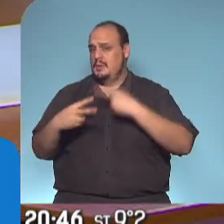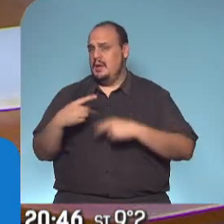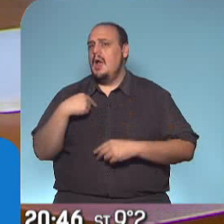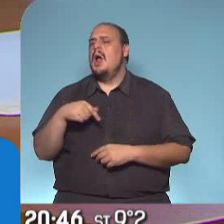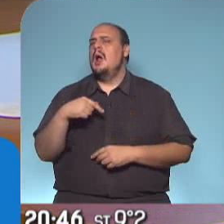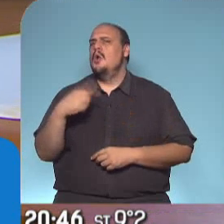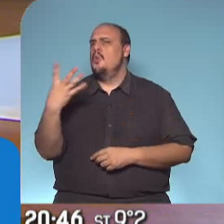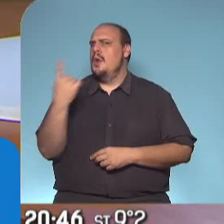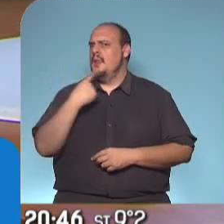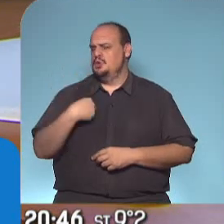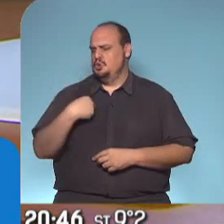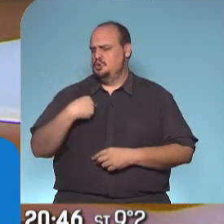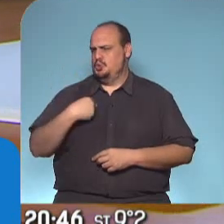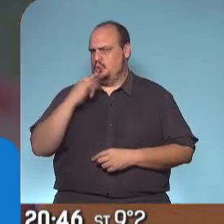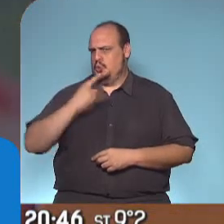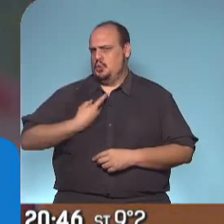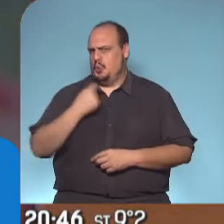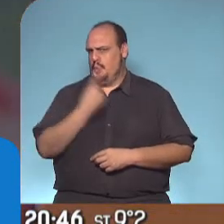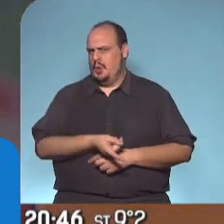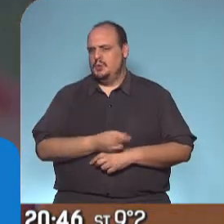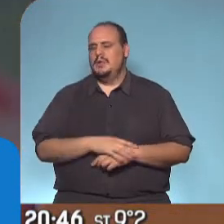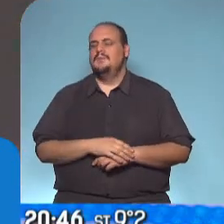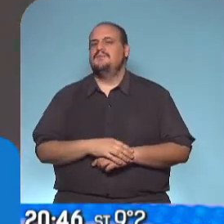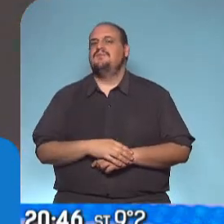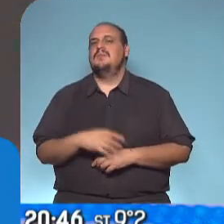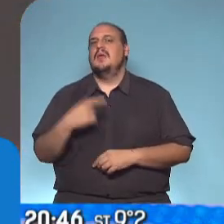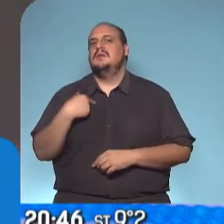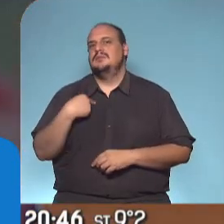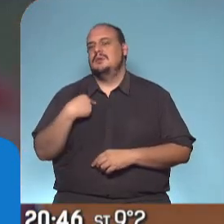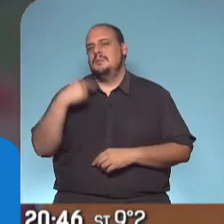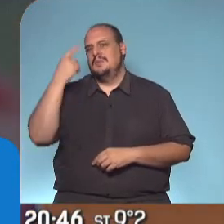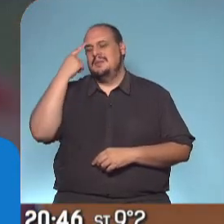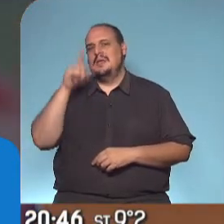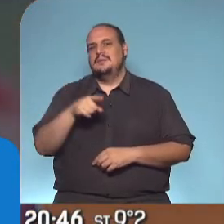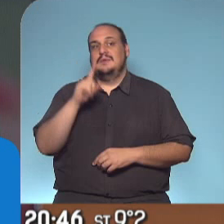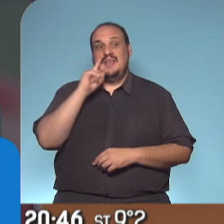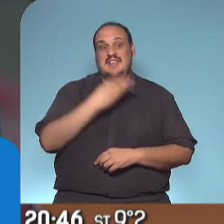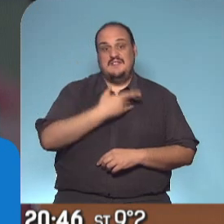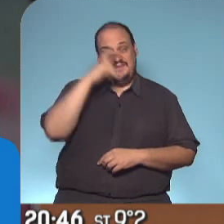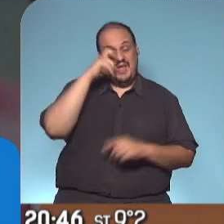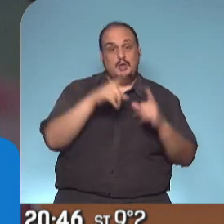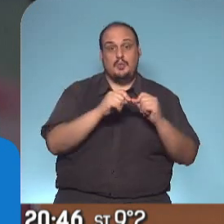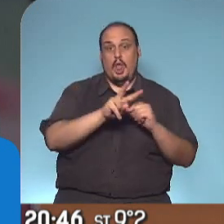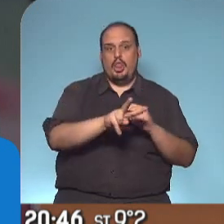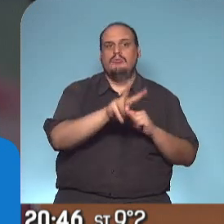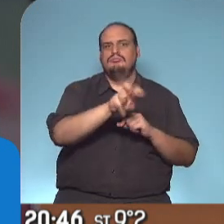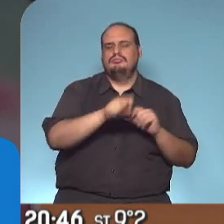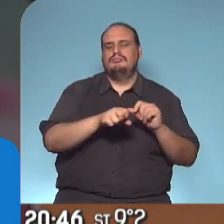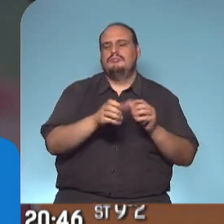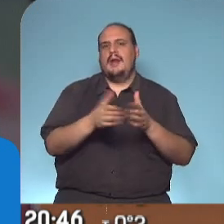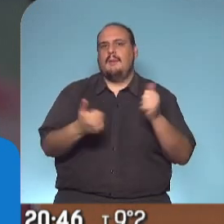cuarta es mía, mía, Fernanda. Sé que ha habido una mayor celeridad para cobrar el IFE 2 con respecto a aquel IFE